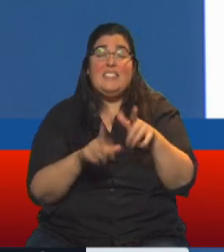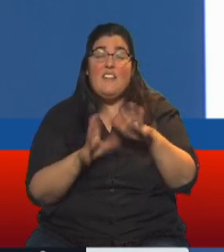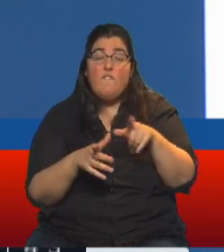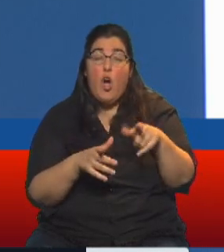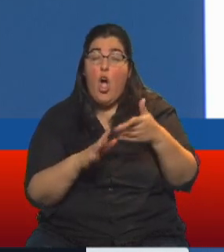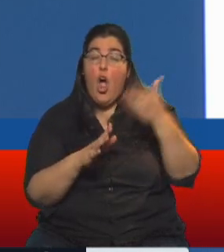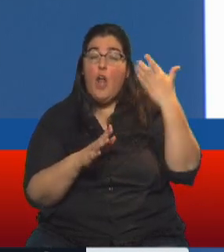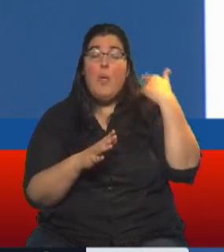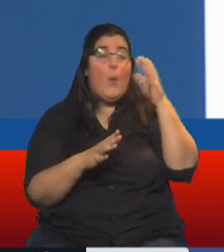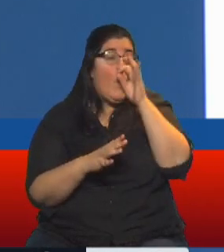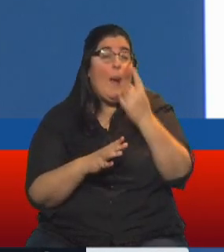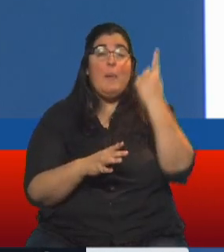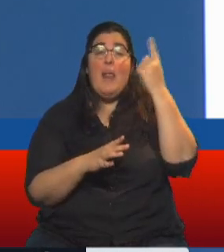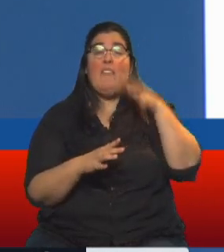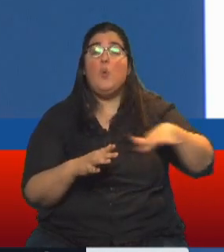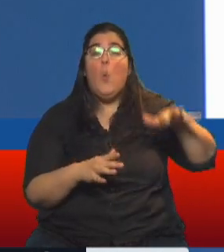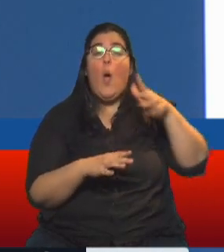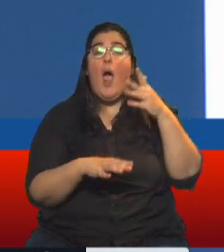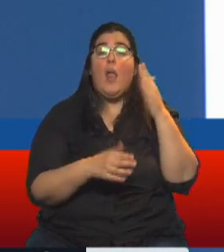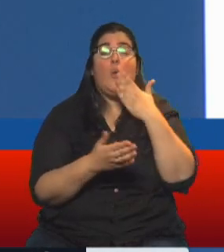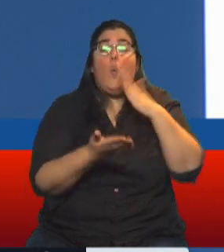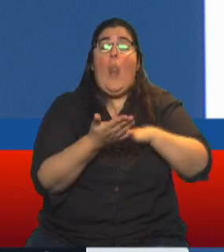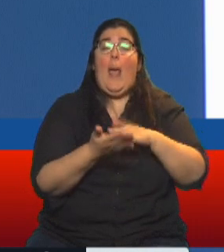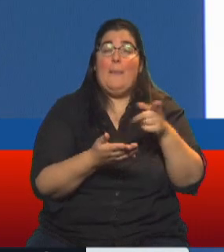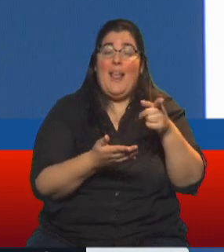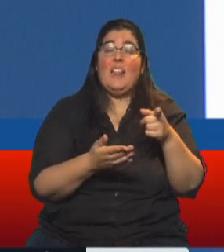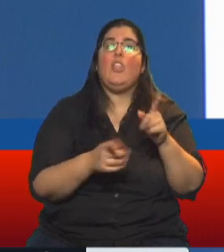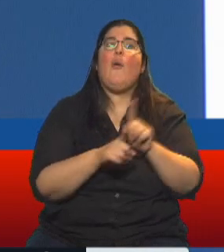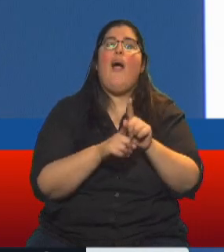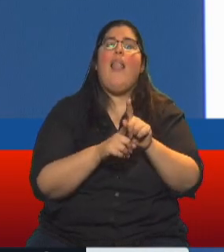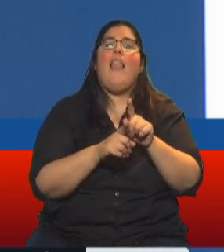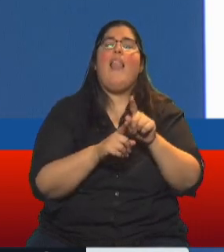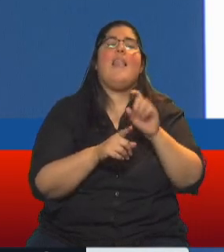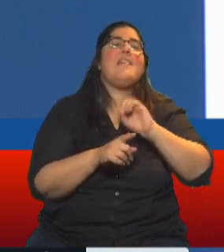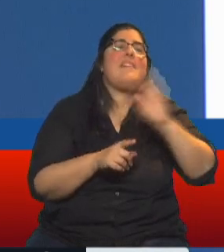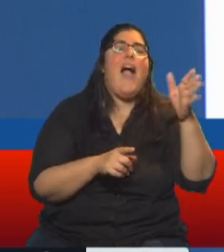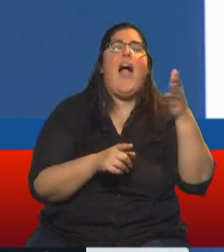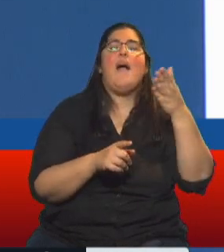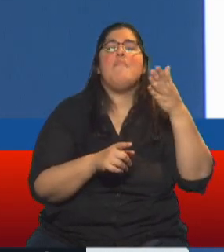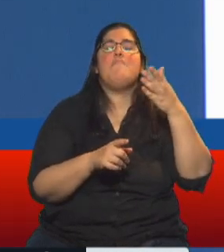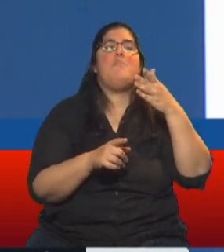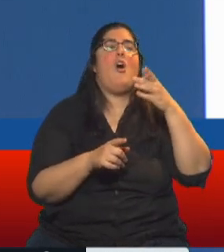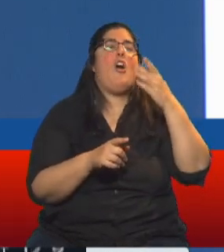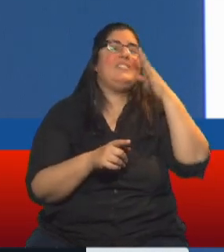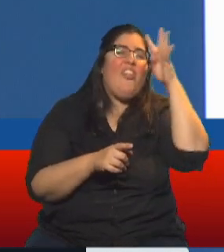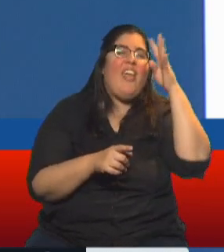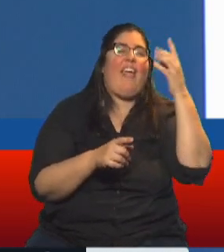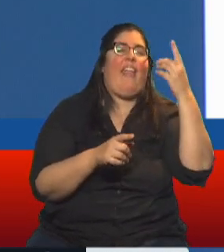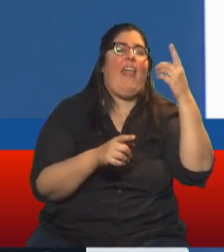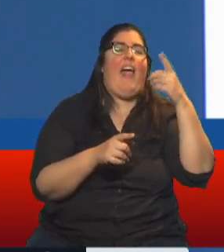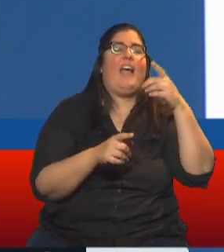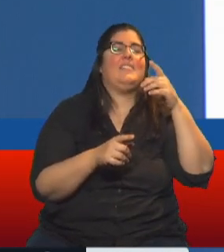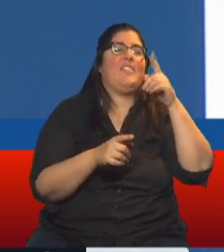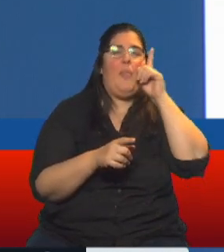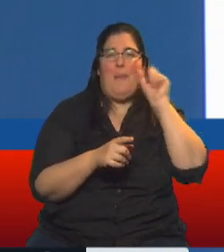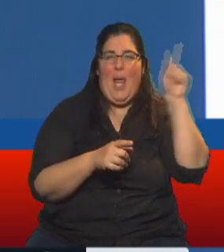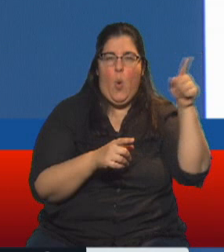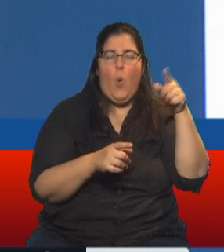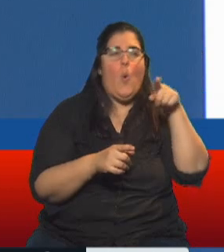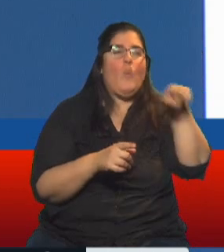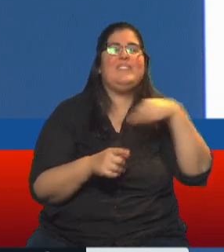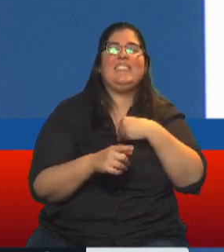en ese lugar y que representaba a los sectores rurales, campesinos, indígenas peruanos, dando, bueno,